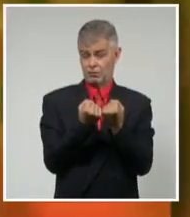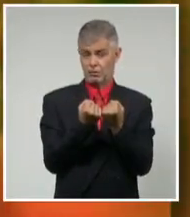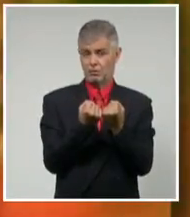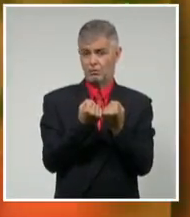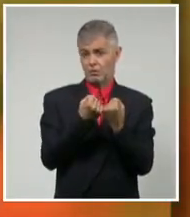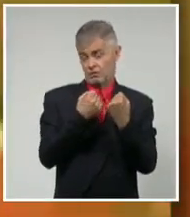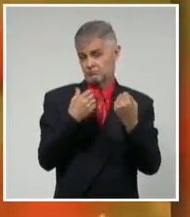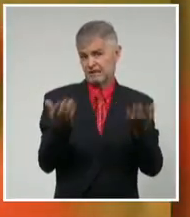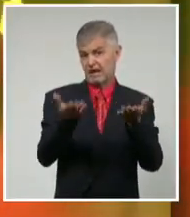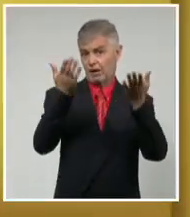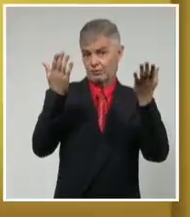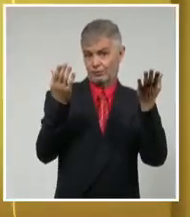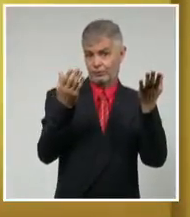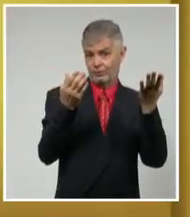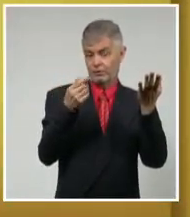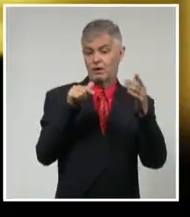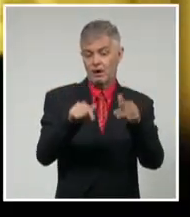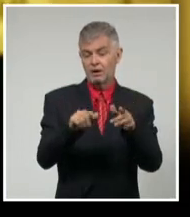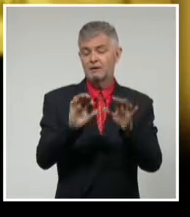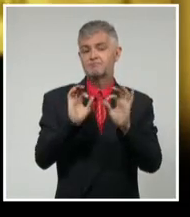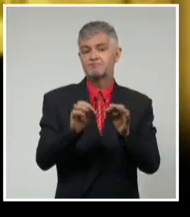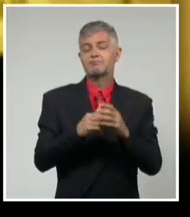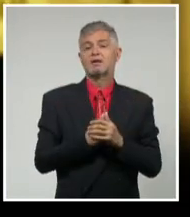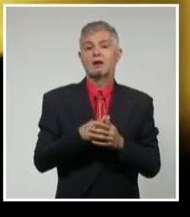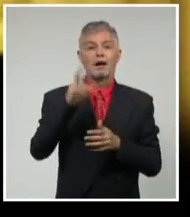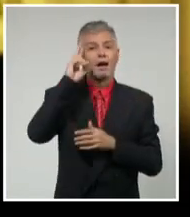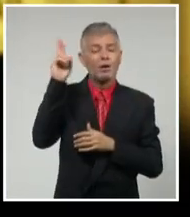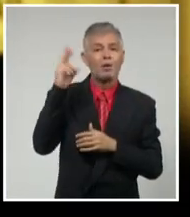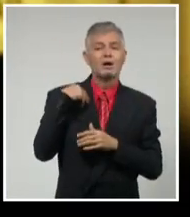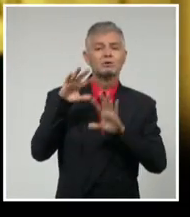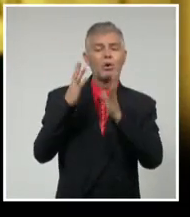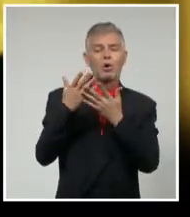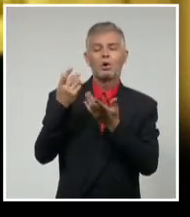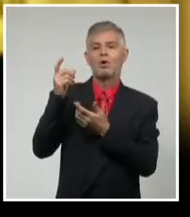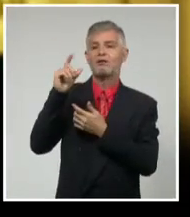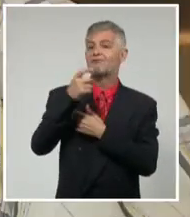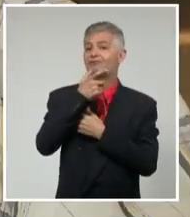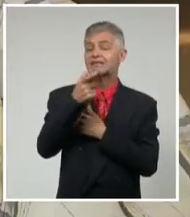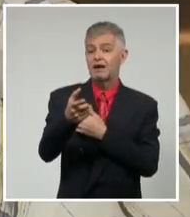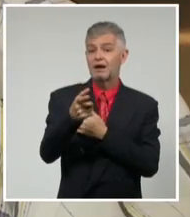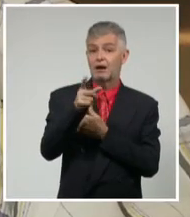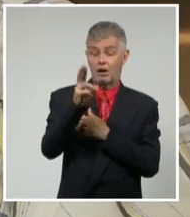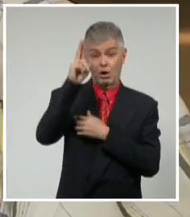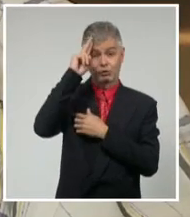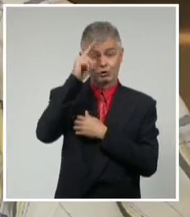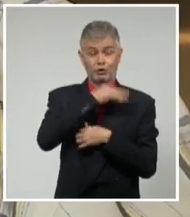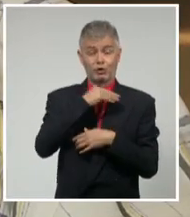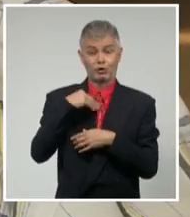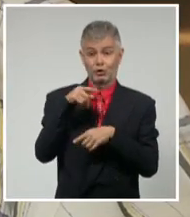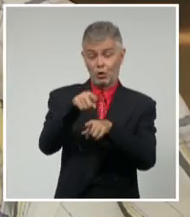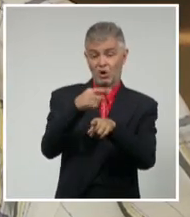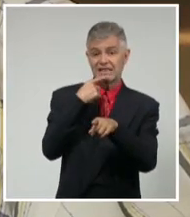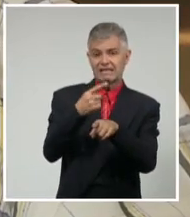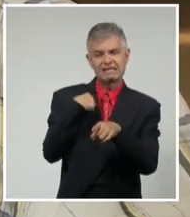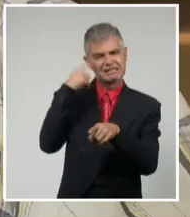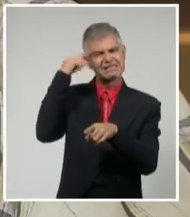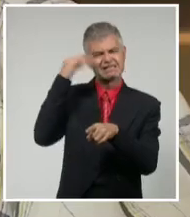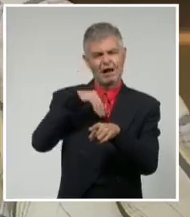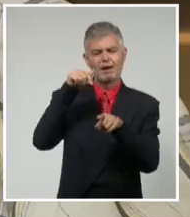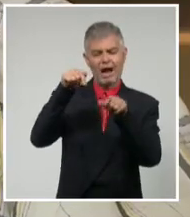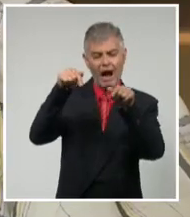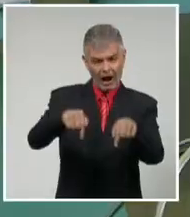mencionar. Con el legado de Fidel y la continuidad de su pensamiento, el doctor Gustavo Sierra se sabe optimista en los resultados que